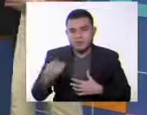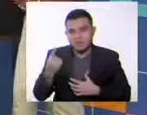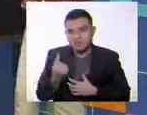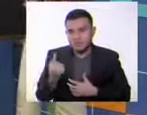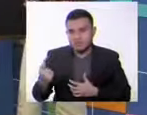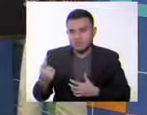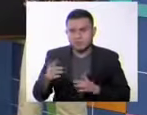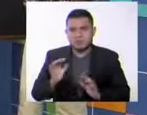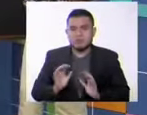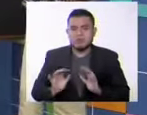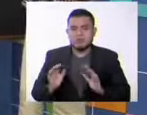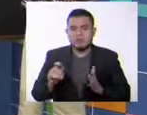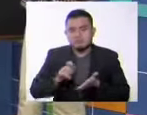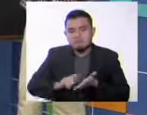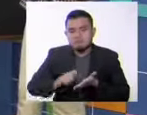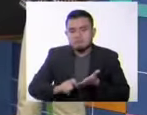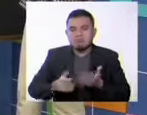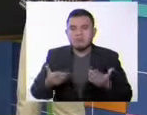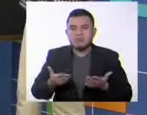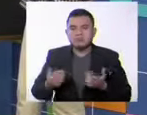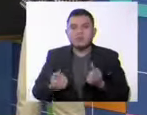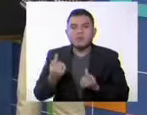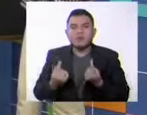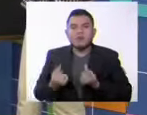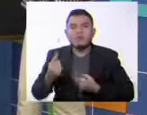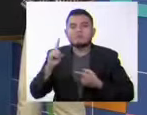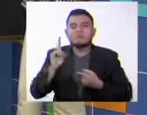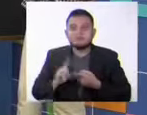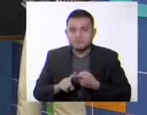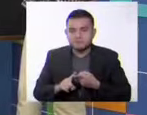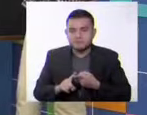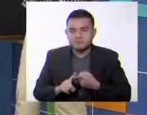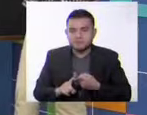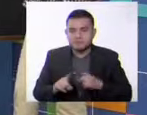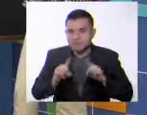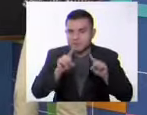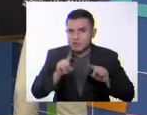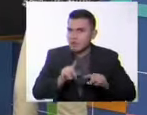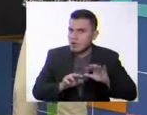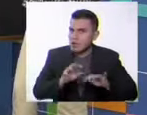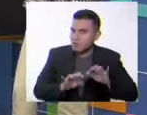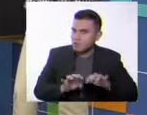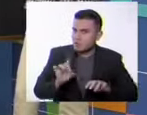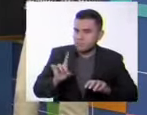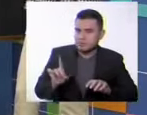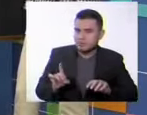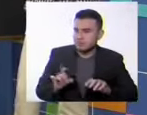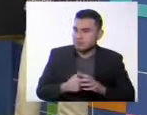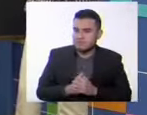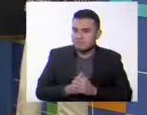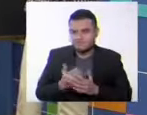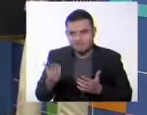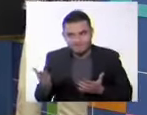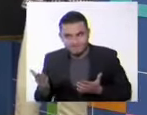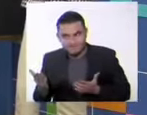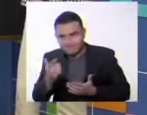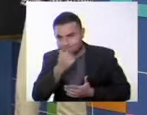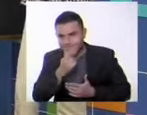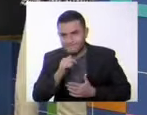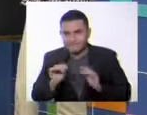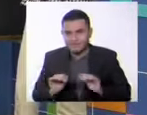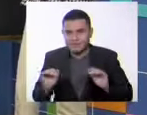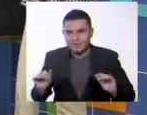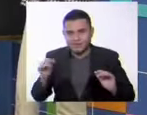lo estamos haciendo, ¿cuál crees que fue primero? ¿Fue la computadora? Vamos a ver, niños y niñas en casa.